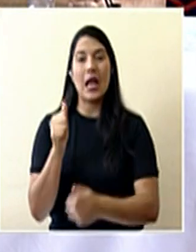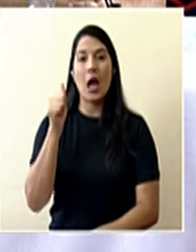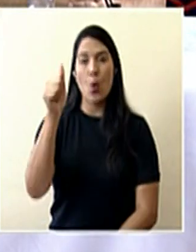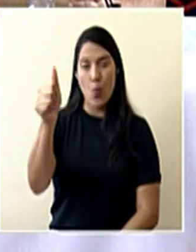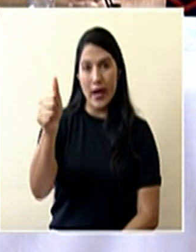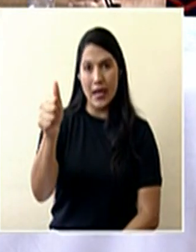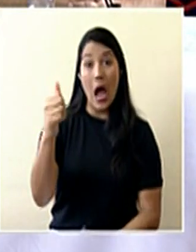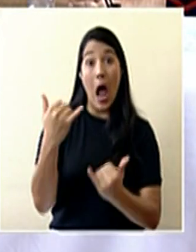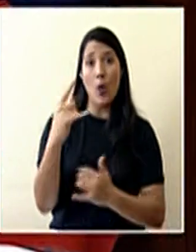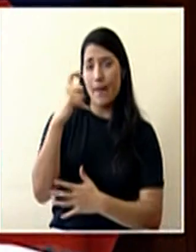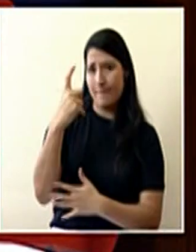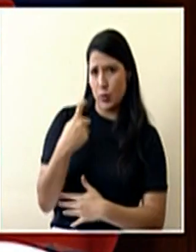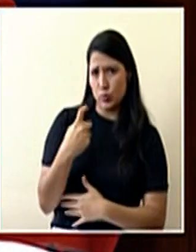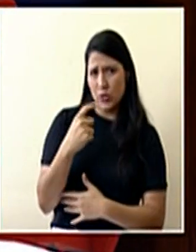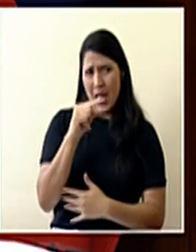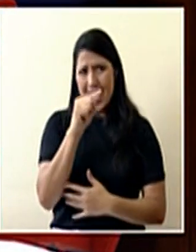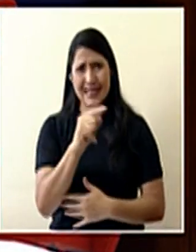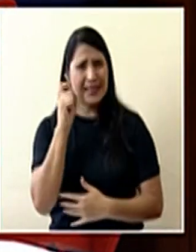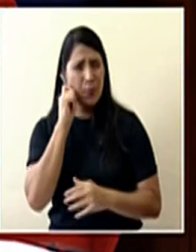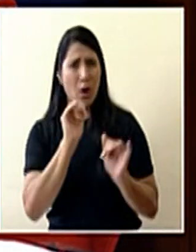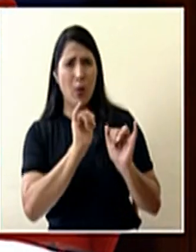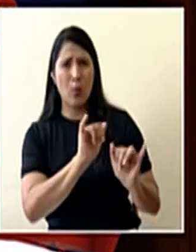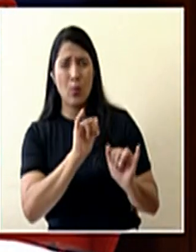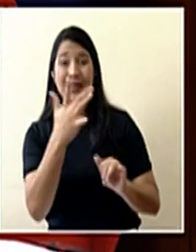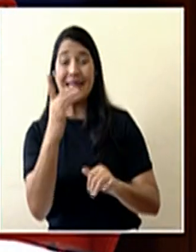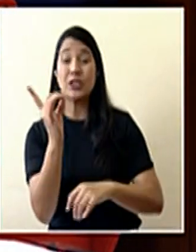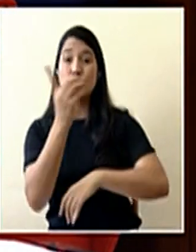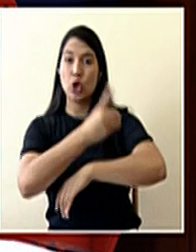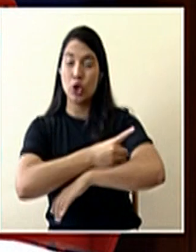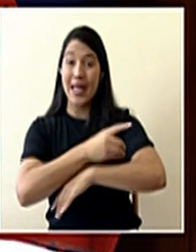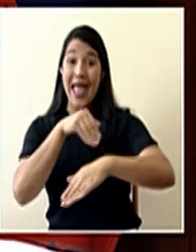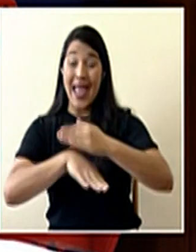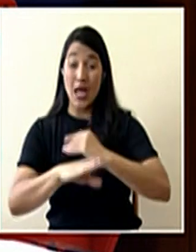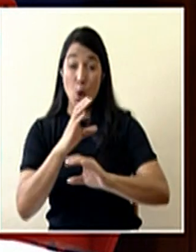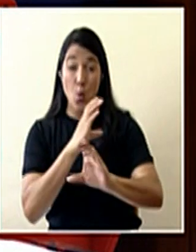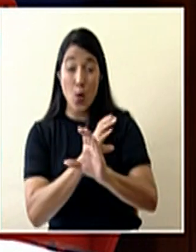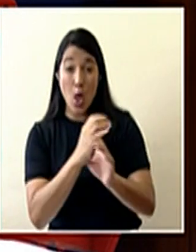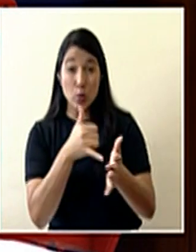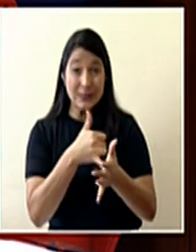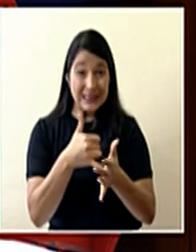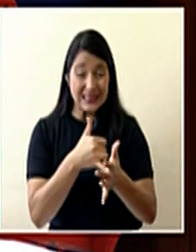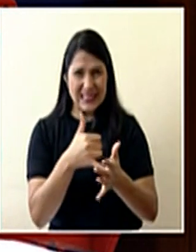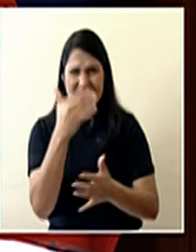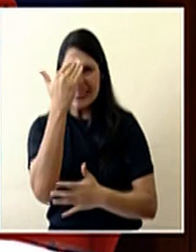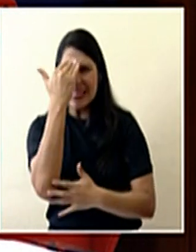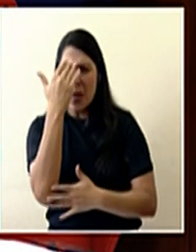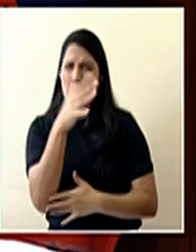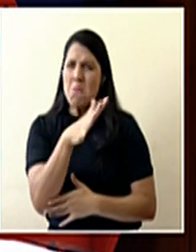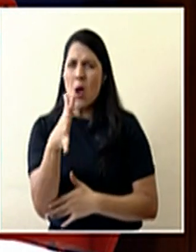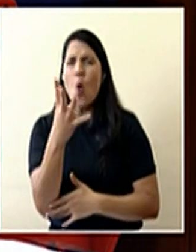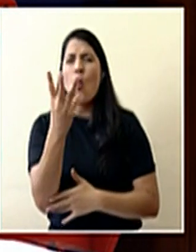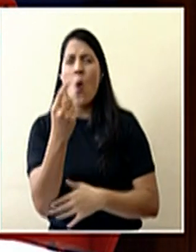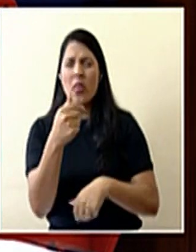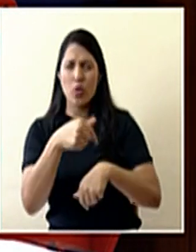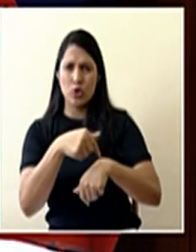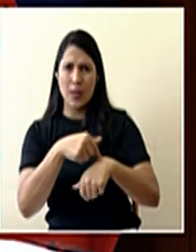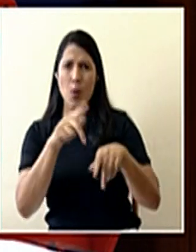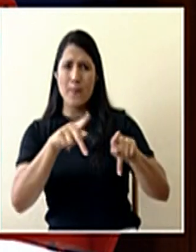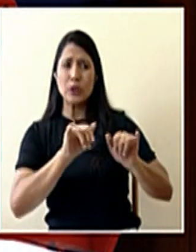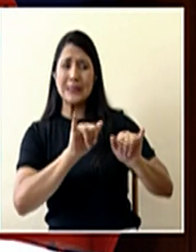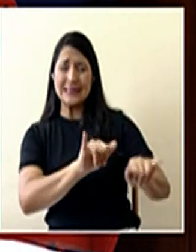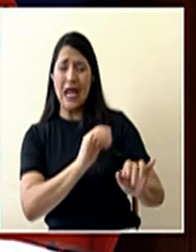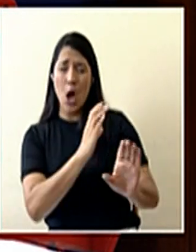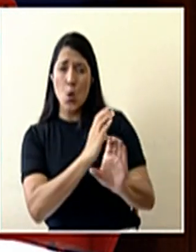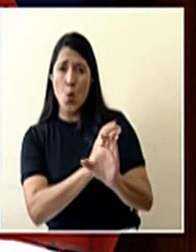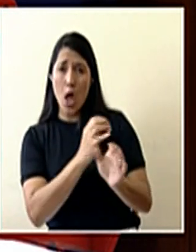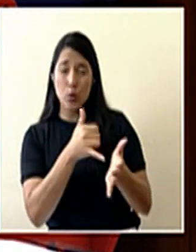Alajuela, nos preguntan, esta paciente tardó 18 días estando en la UCI. ¿Se conoce cuánto es el promedio de tiempo que están tardando los pacientes en salir de la